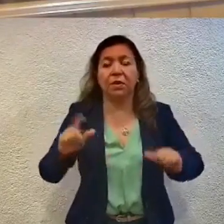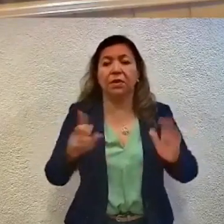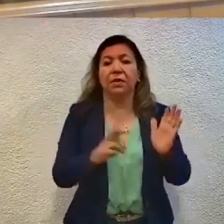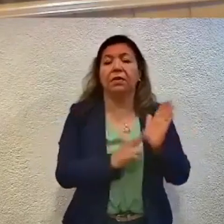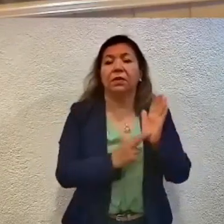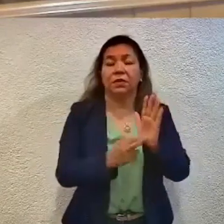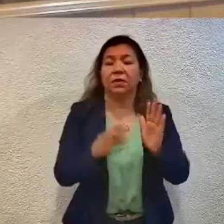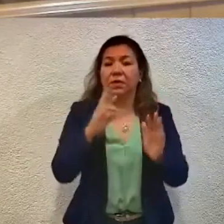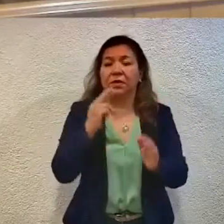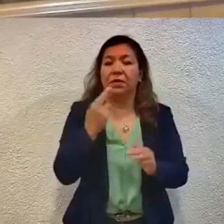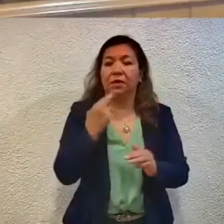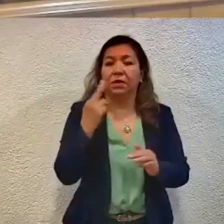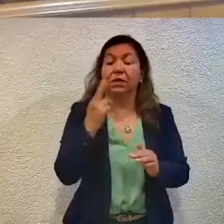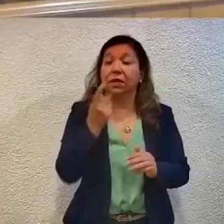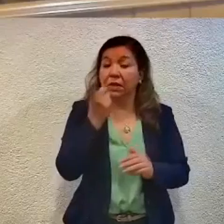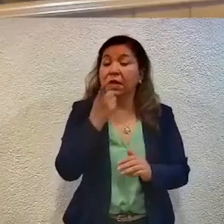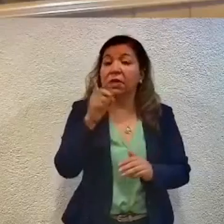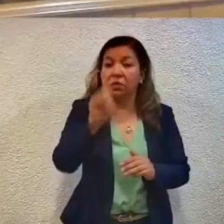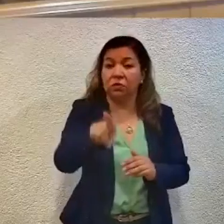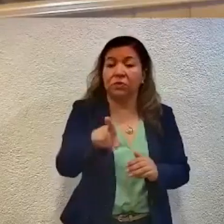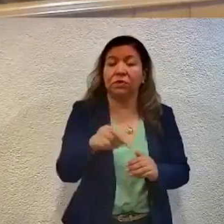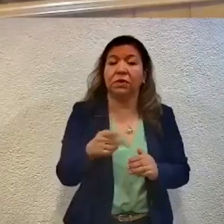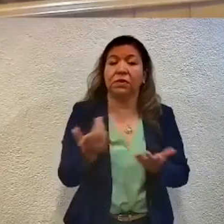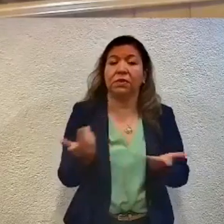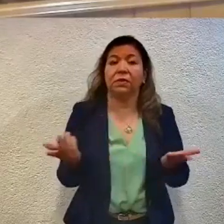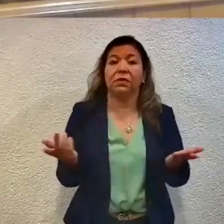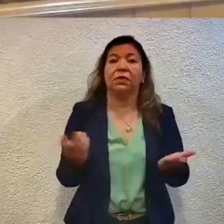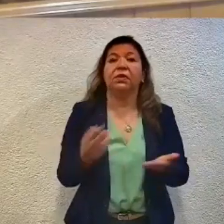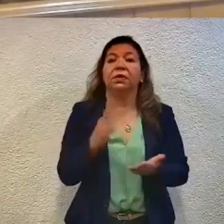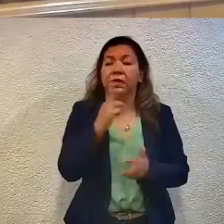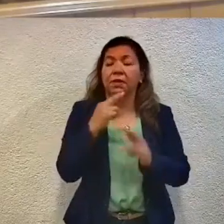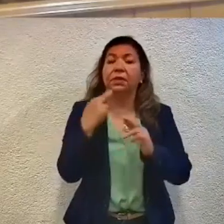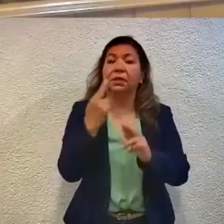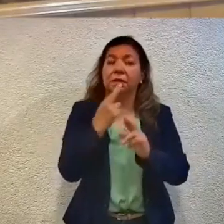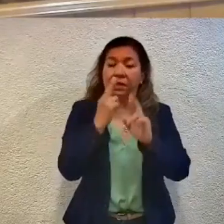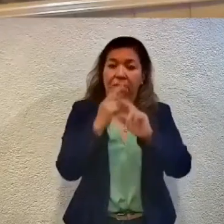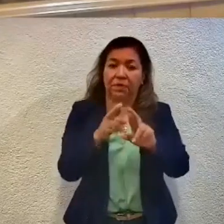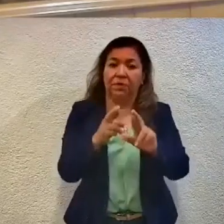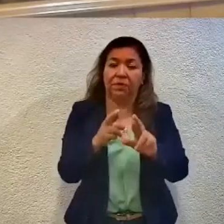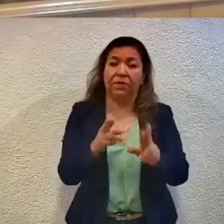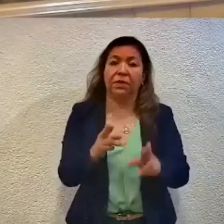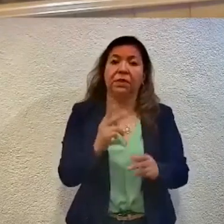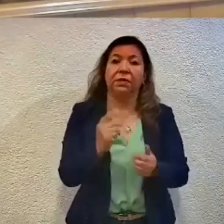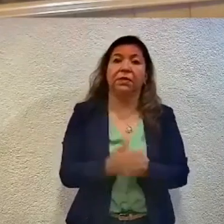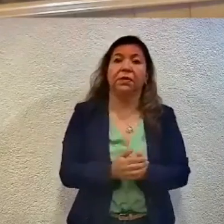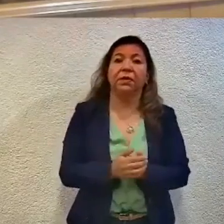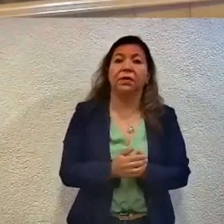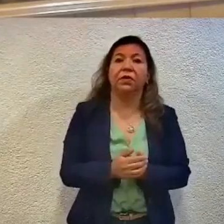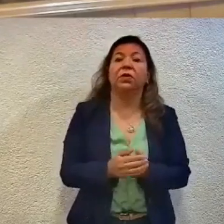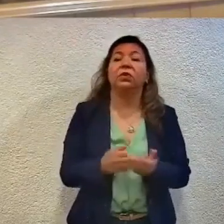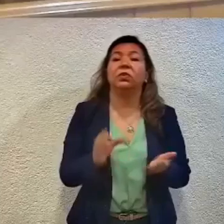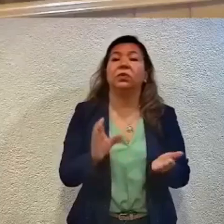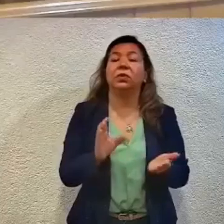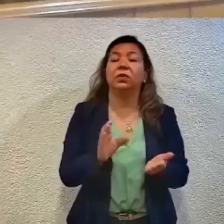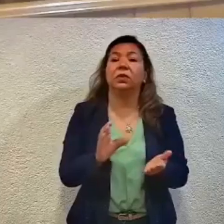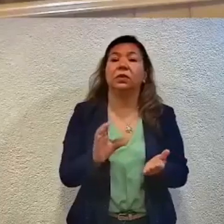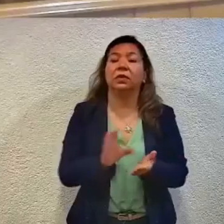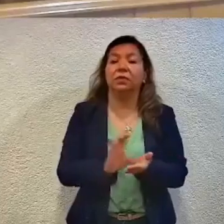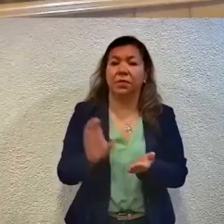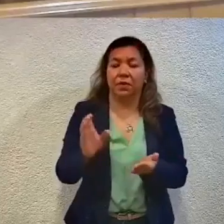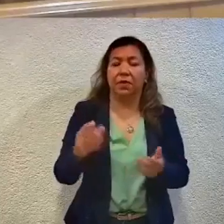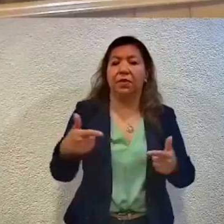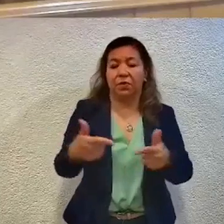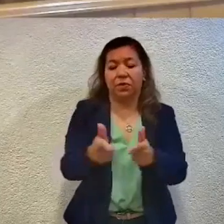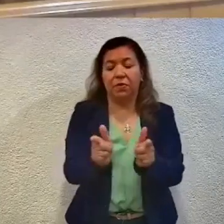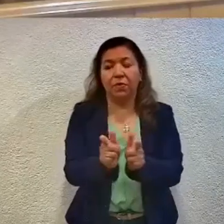impugnado. Enseguida, en la propuesta, se propone declarar infundado e inoperantes los agravios hechos valer por el partido